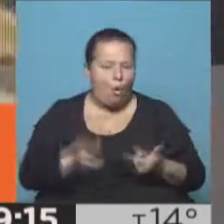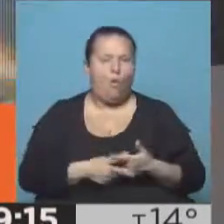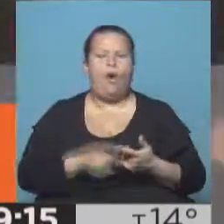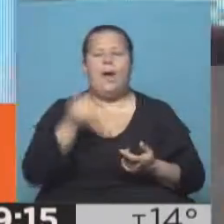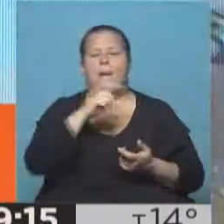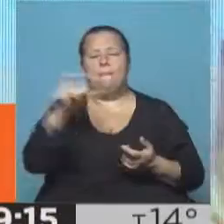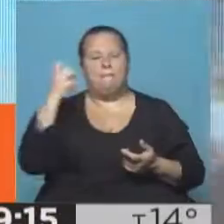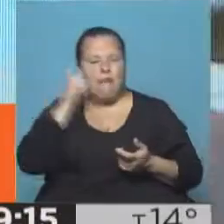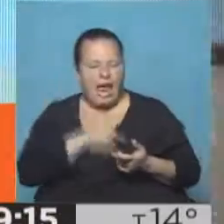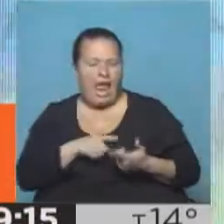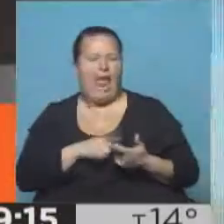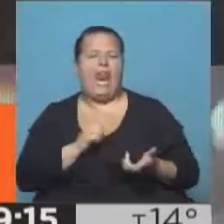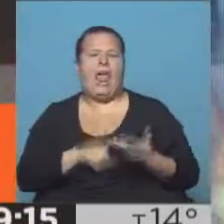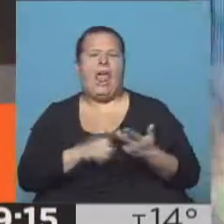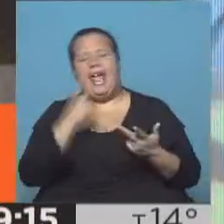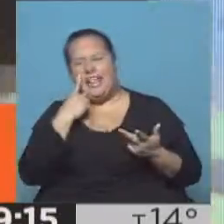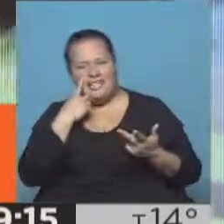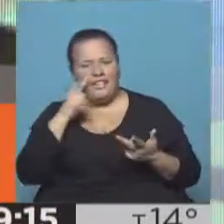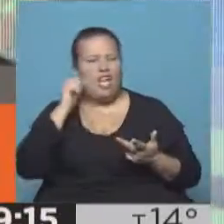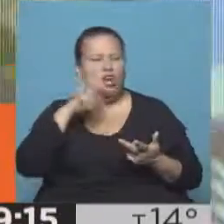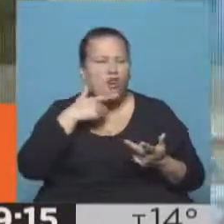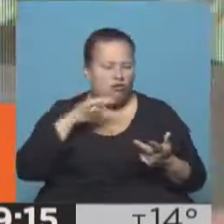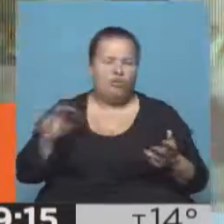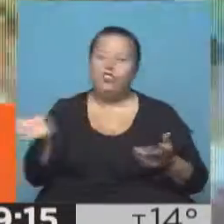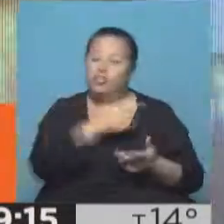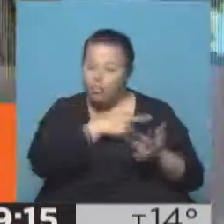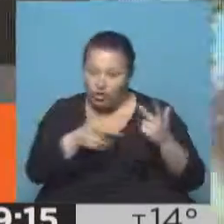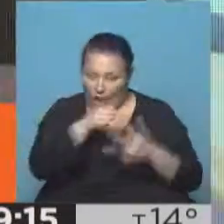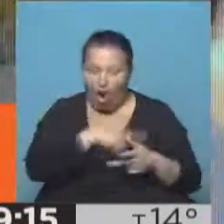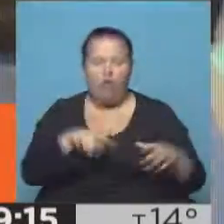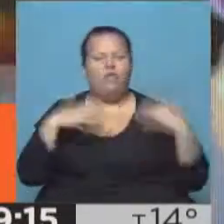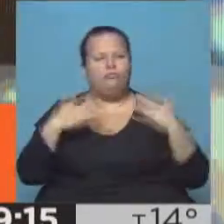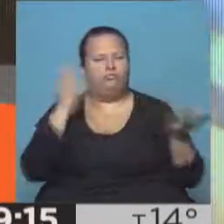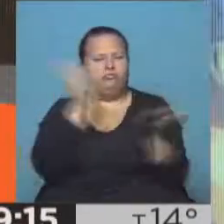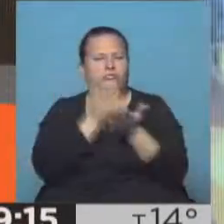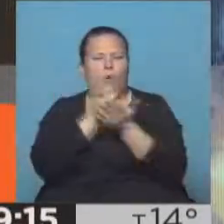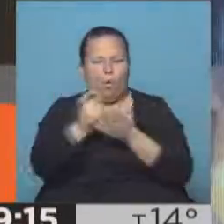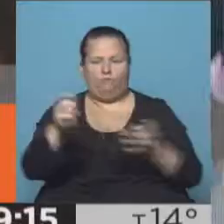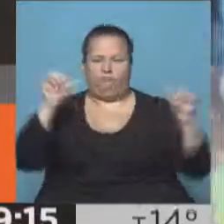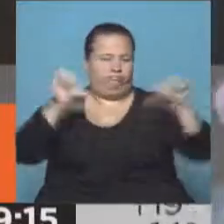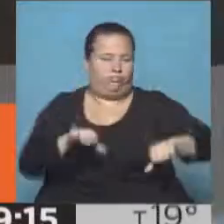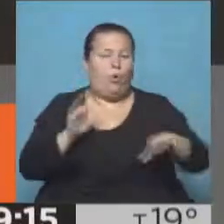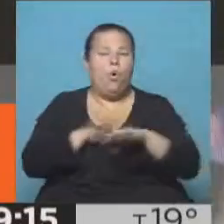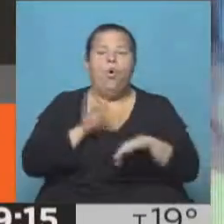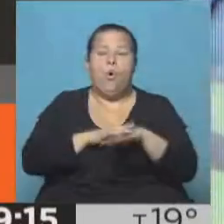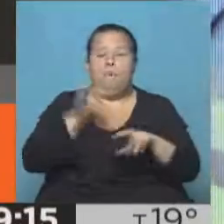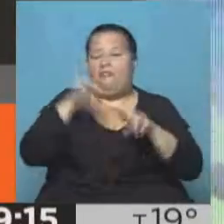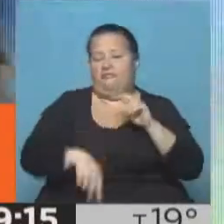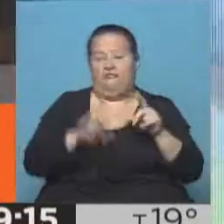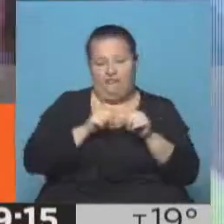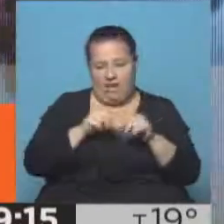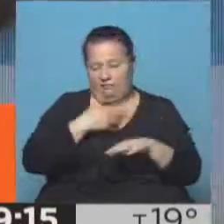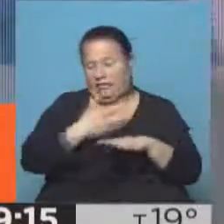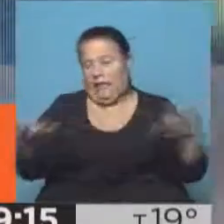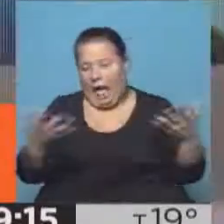de Menem, intendente Grosso y demás. En esos casos hubo muchas sentencias que se truncaron por la prescripción, por el paso